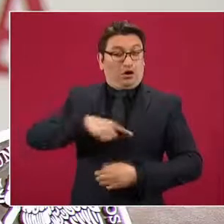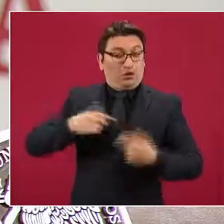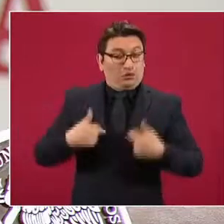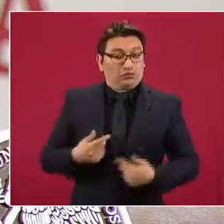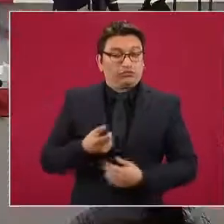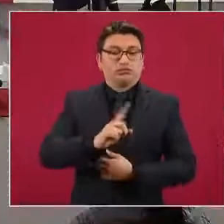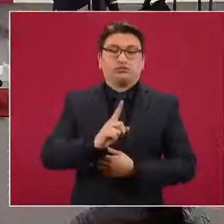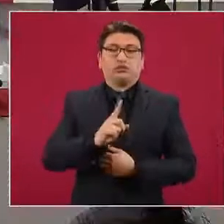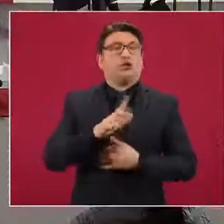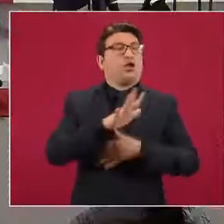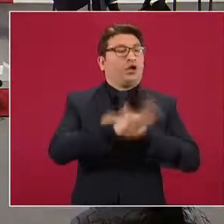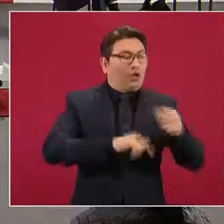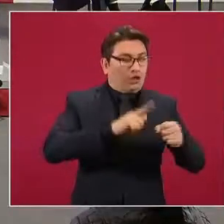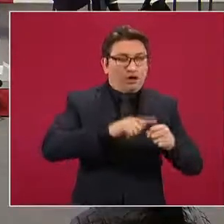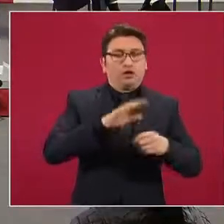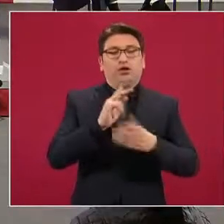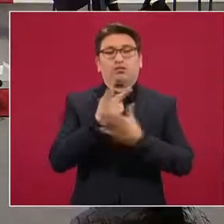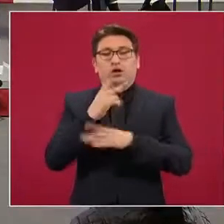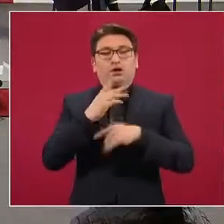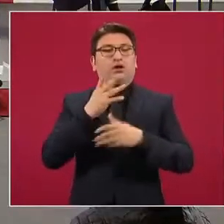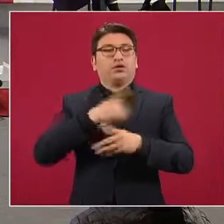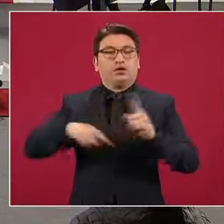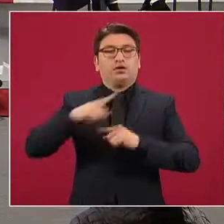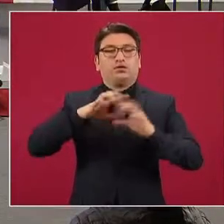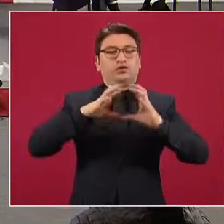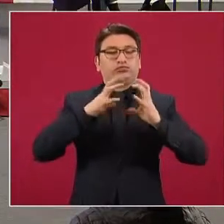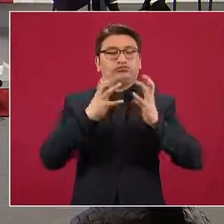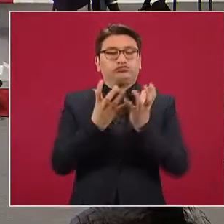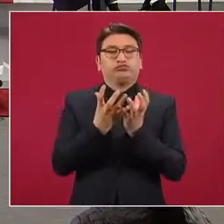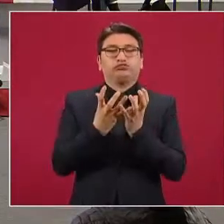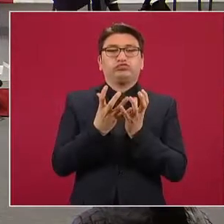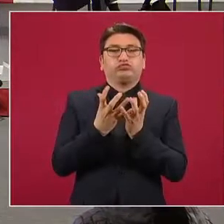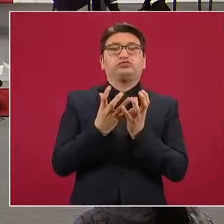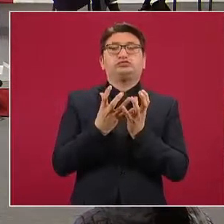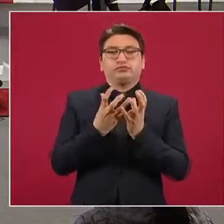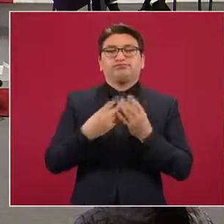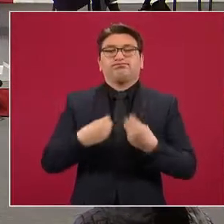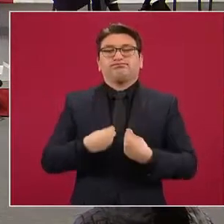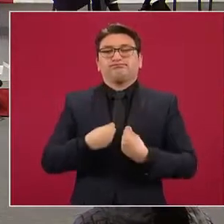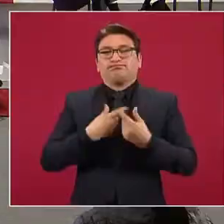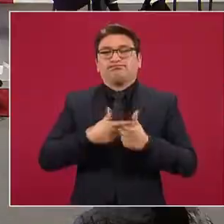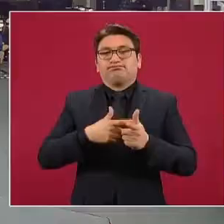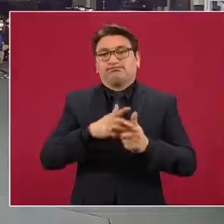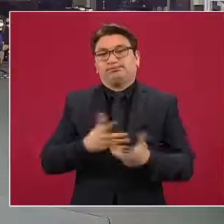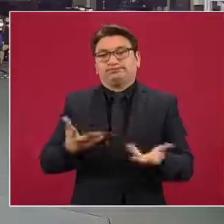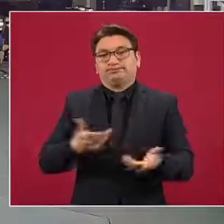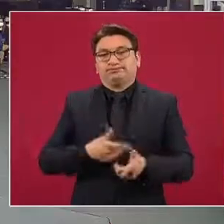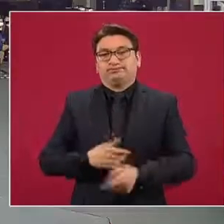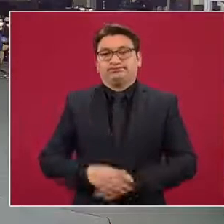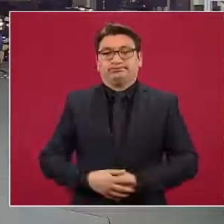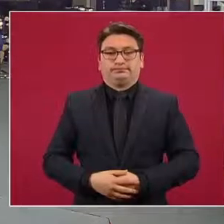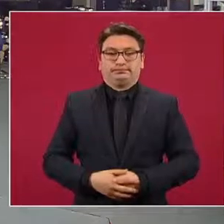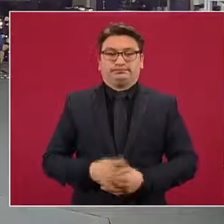de organismos en una nave que viaja por la inmensidad del espacio. Gracias.